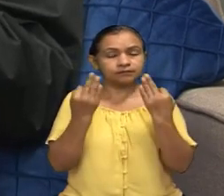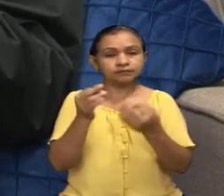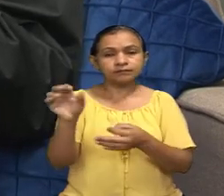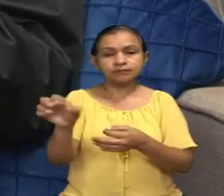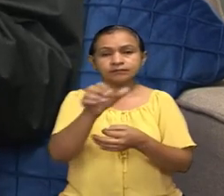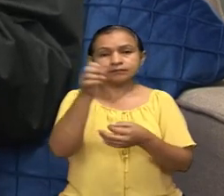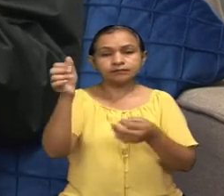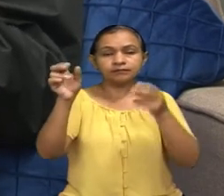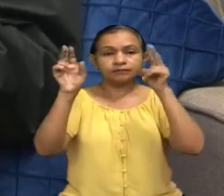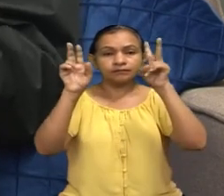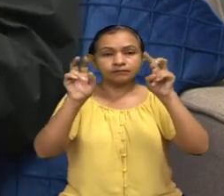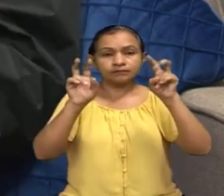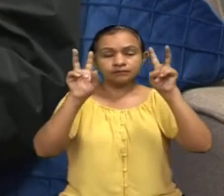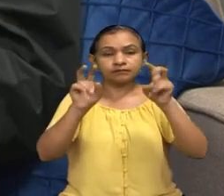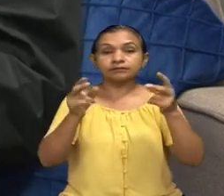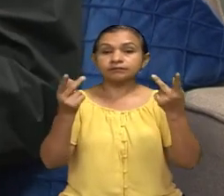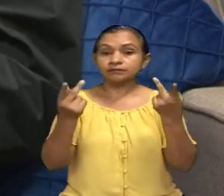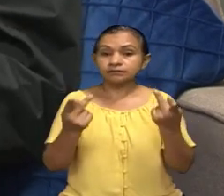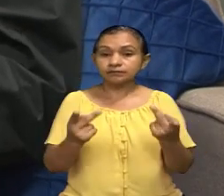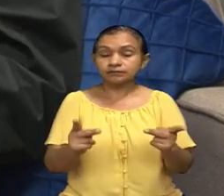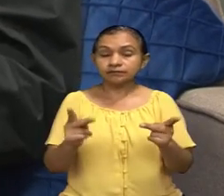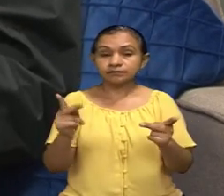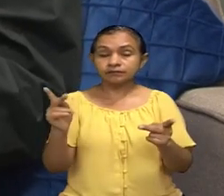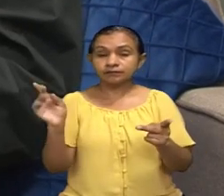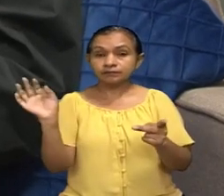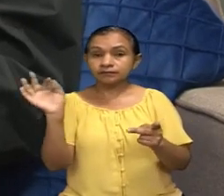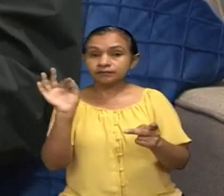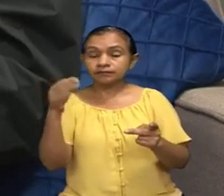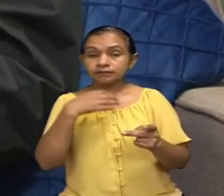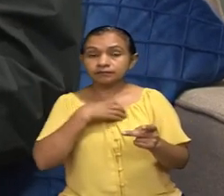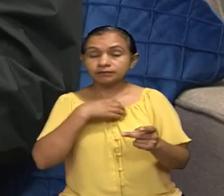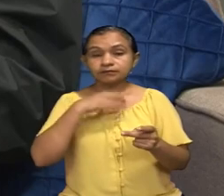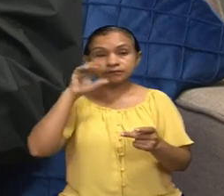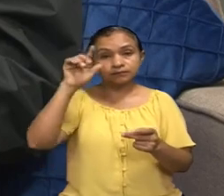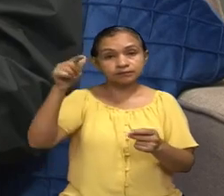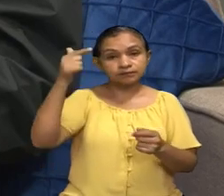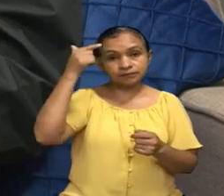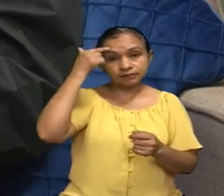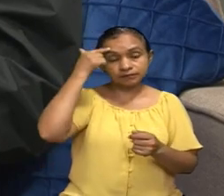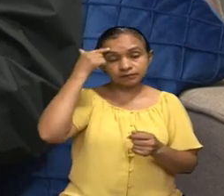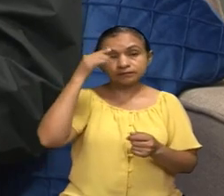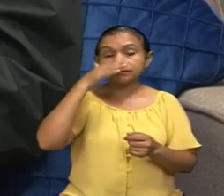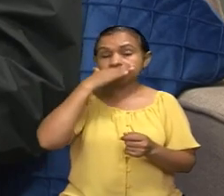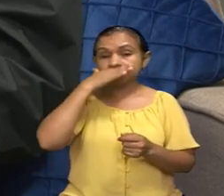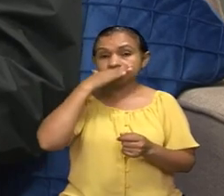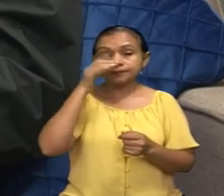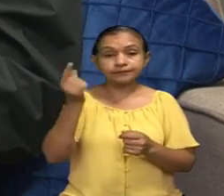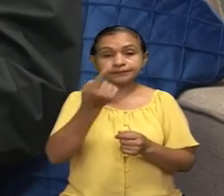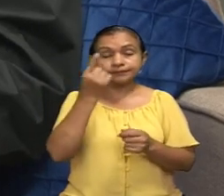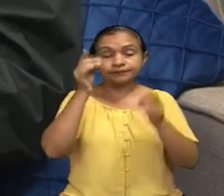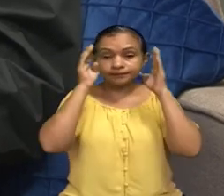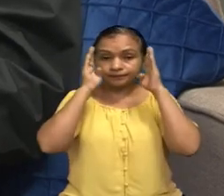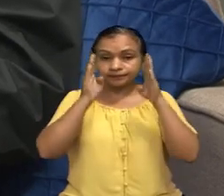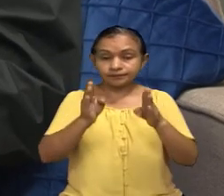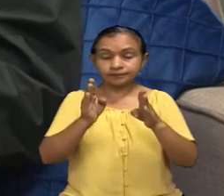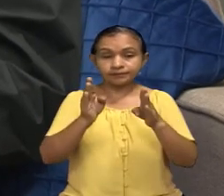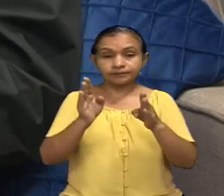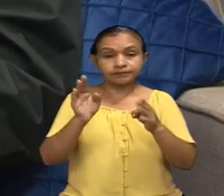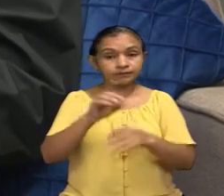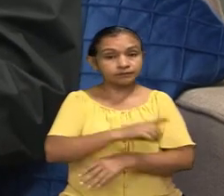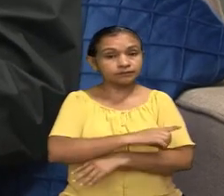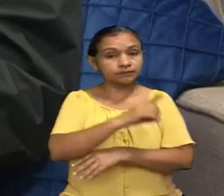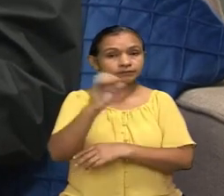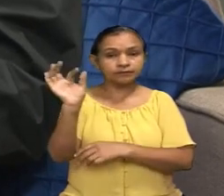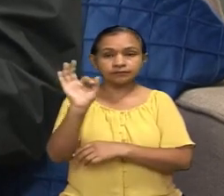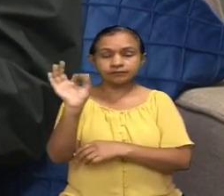temas, ¿no? Okay. Sin embargo, la característica de nuestro gobierno es que no solamente se dedica el día formal,